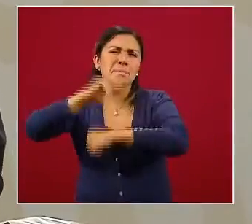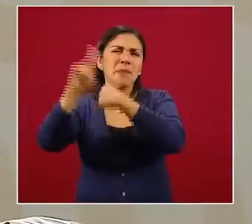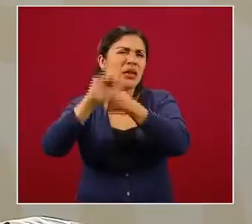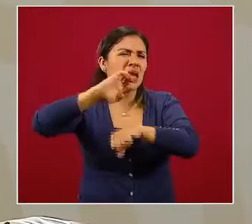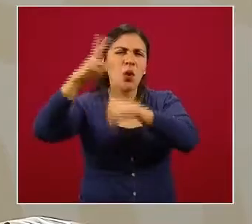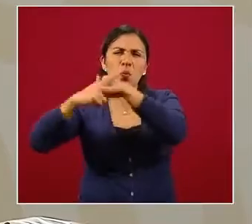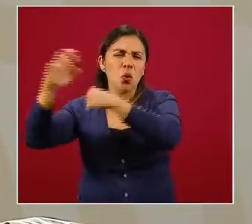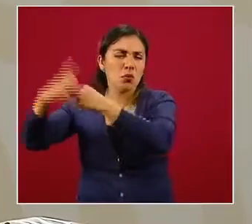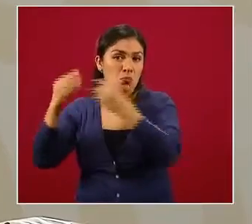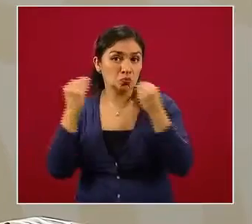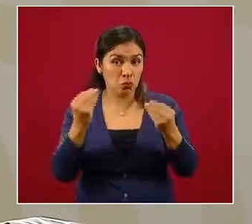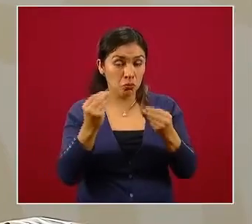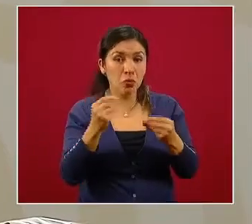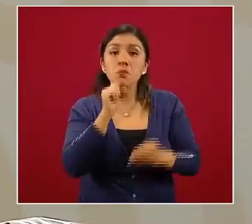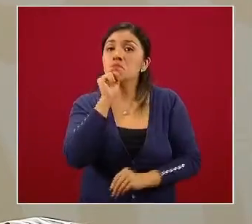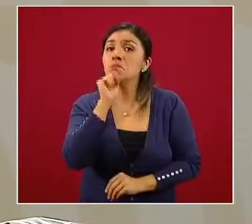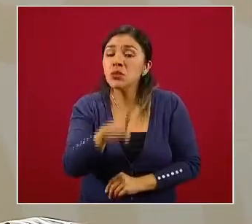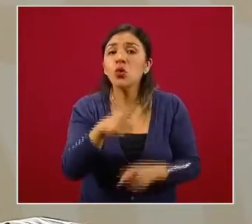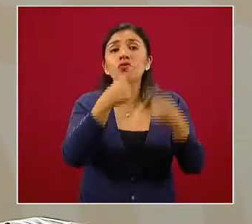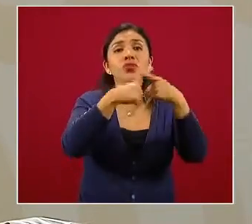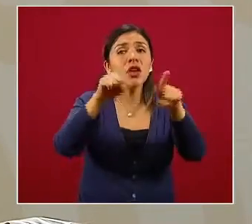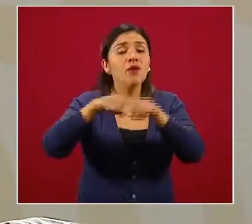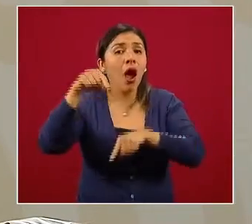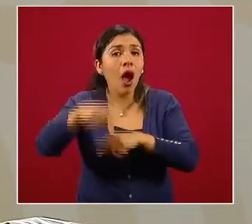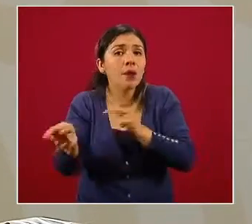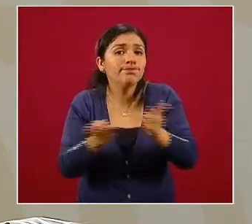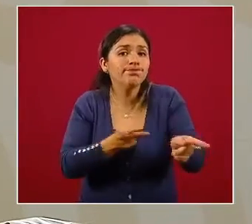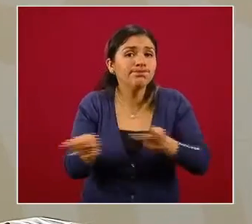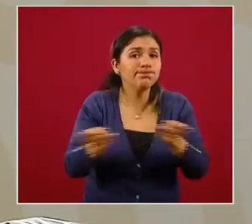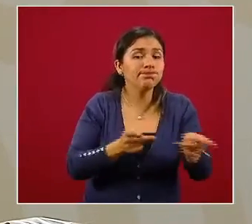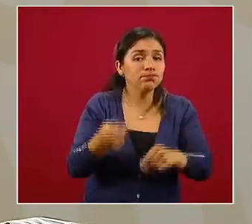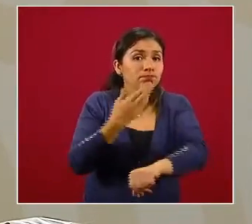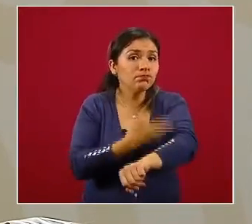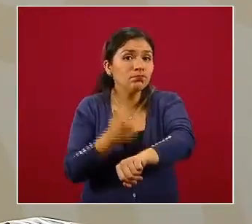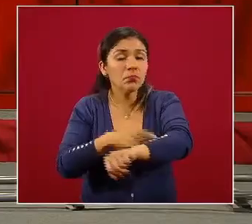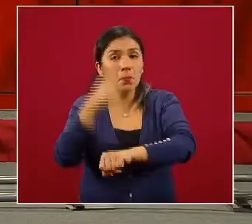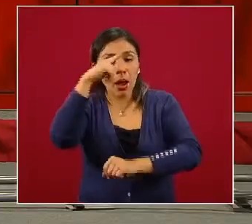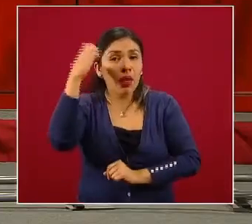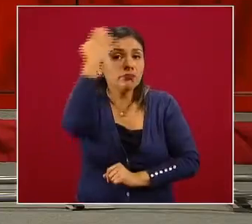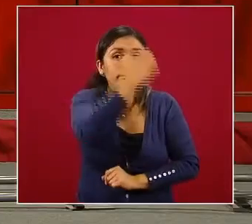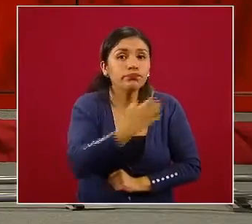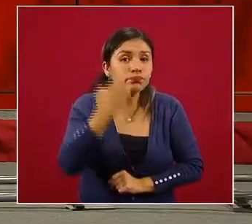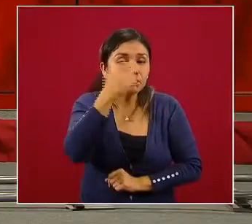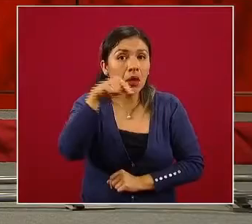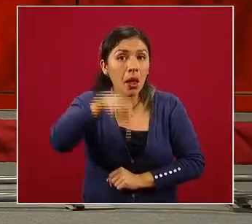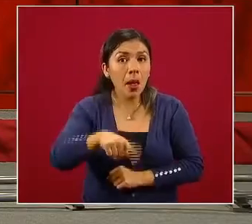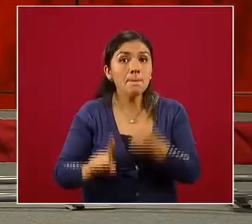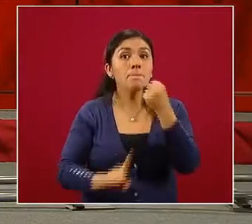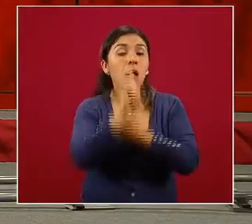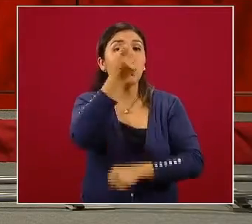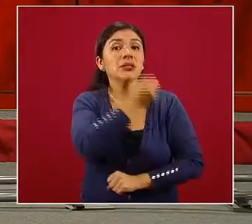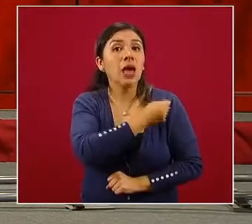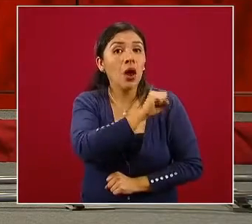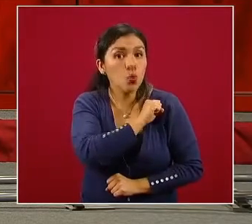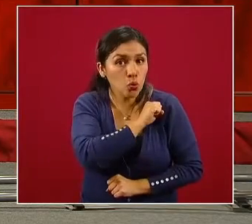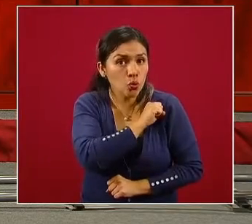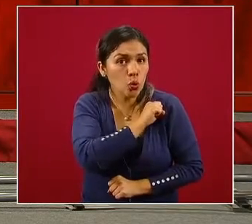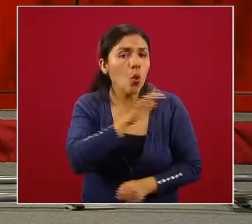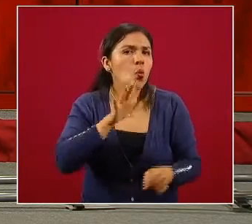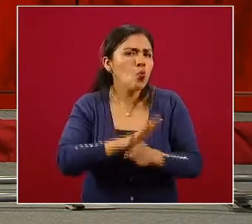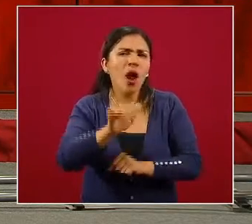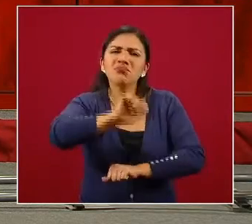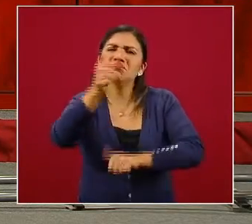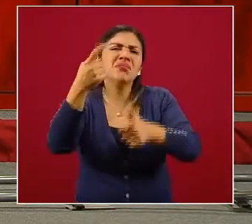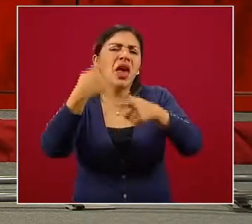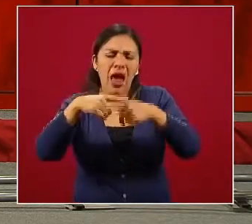europeos, se sigue distintos protocolos para evaluar el impacto que tiene un evento de salud, no solamente una epidemia, sino